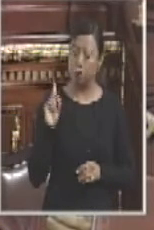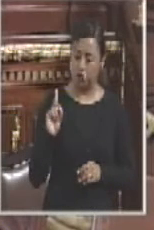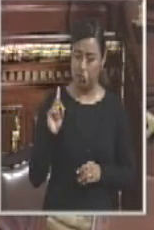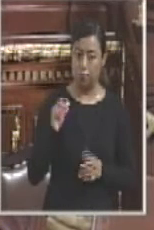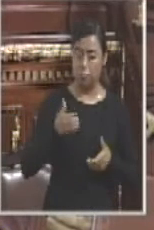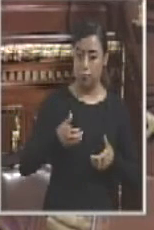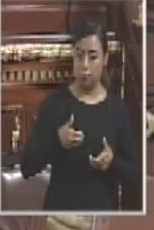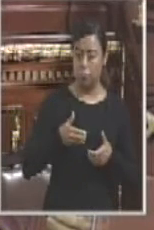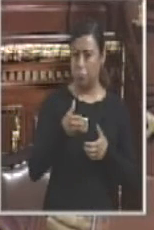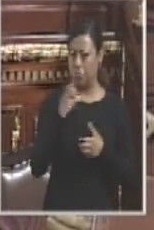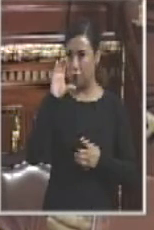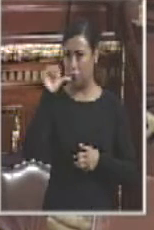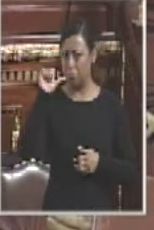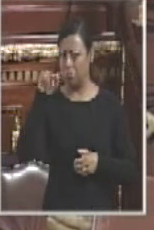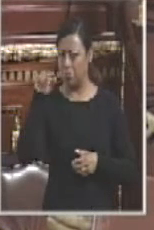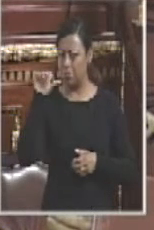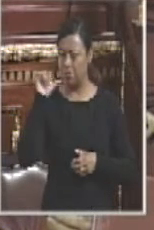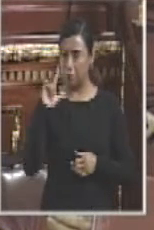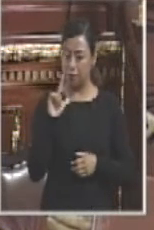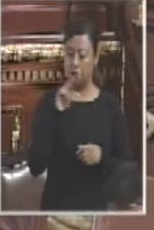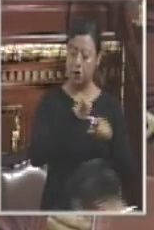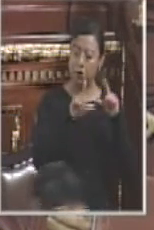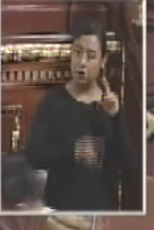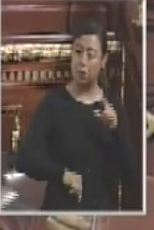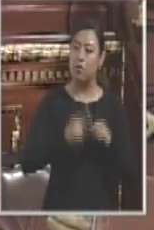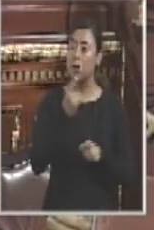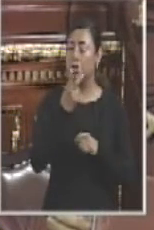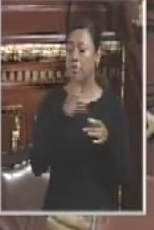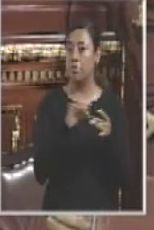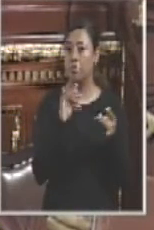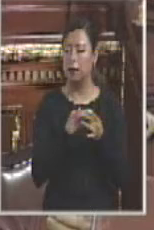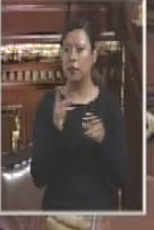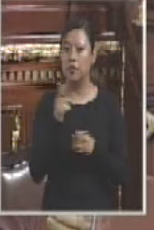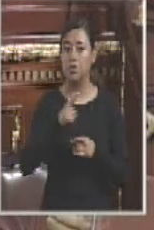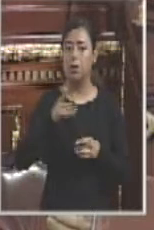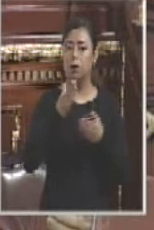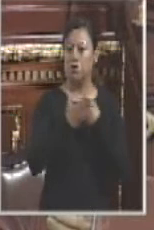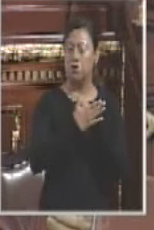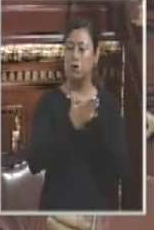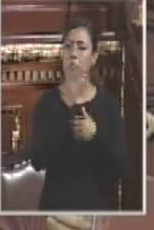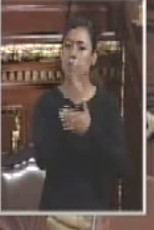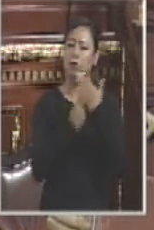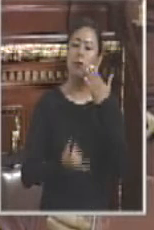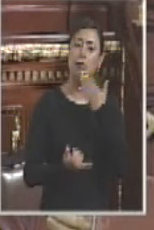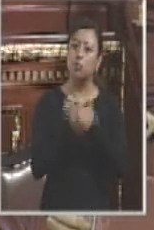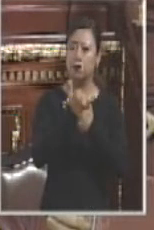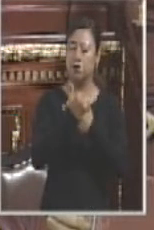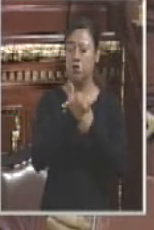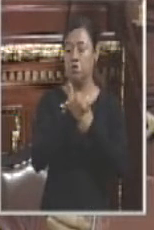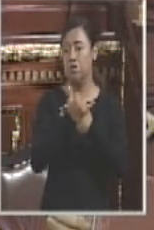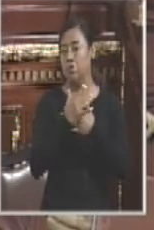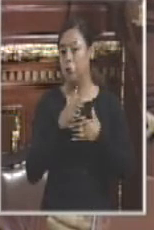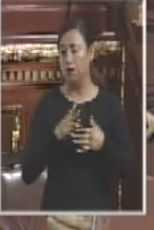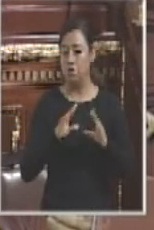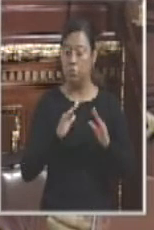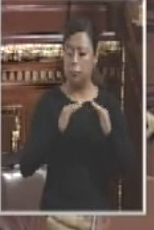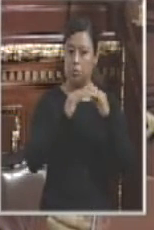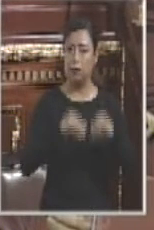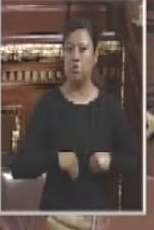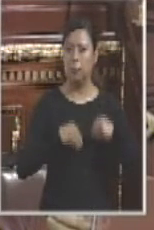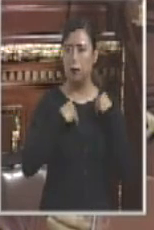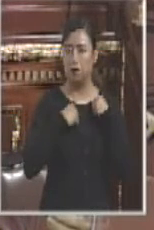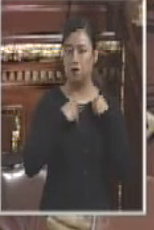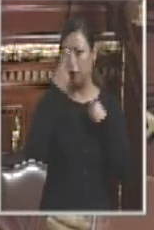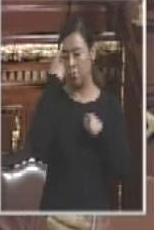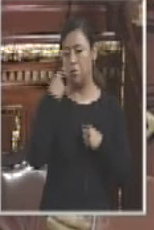reubicadas temporalmente con la promesa de que en ese predio se llevaría a cabo un proyecto de vivienda originalmente para 48